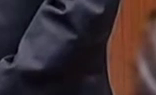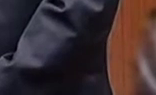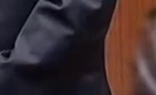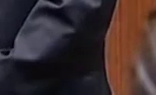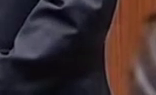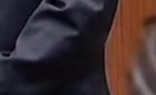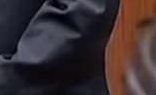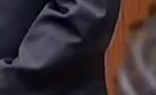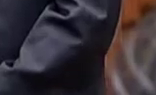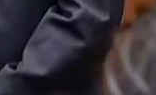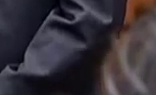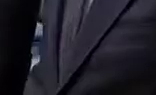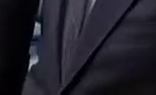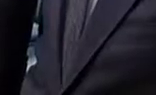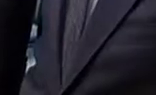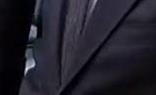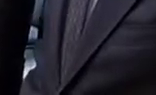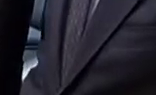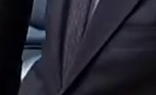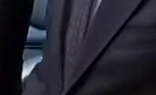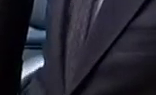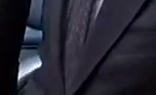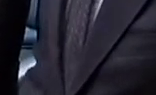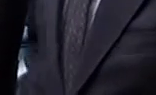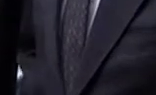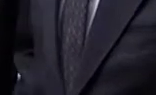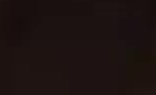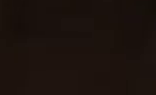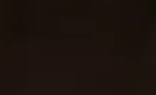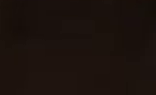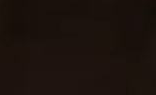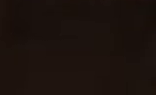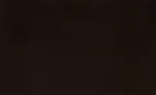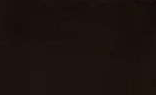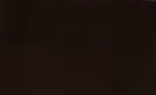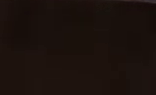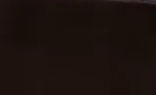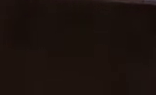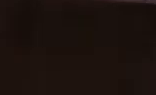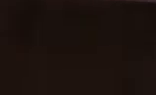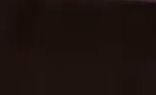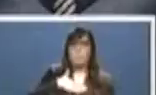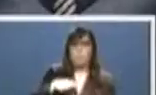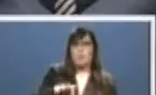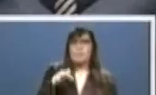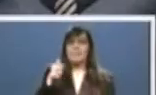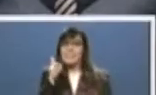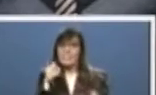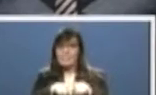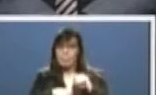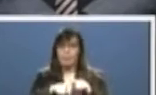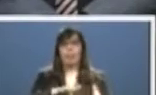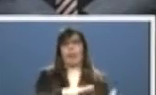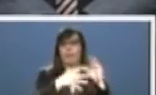que han asistido representantes políticos, económicos y sociales de la comunidad, y donde la presidenta de las Cortes, Josefa